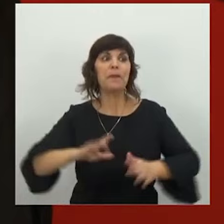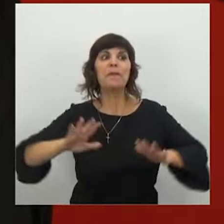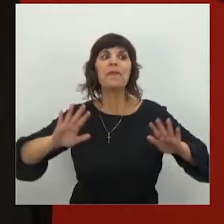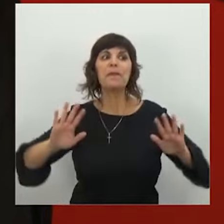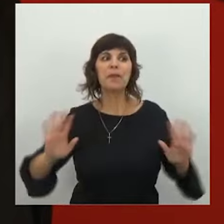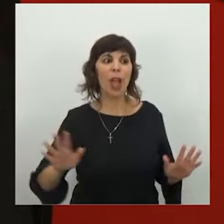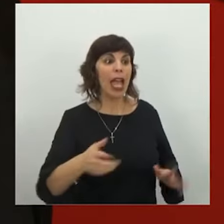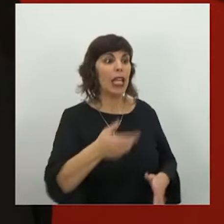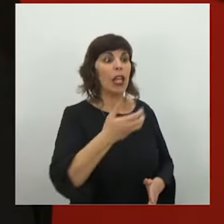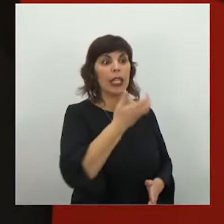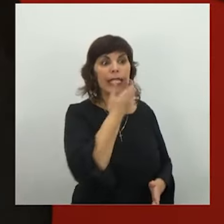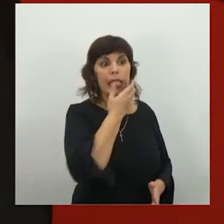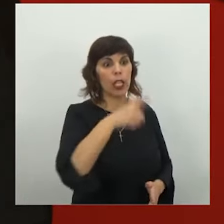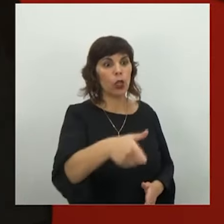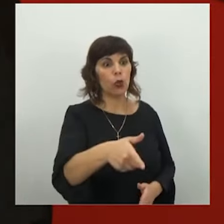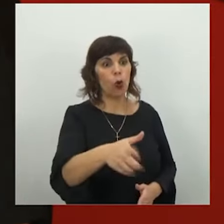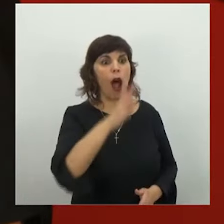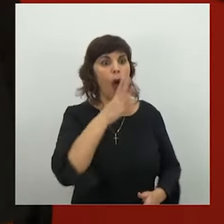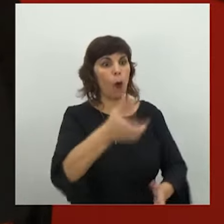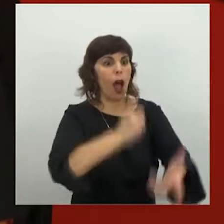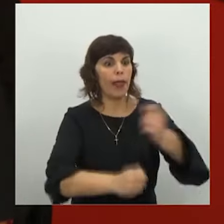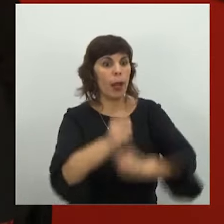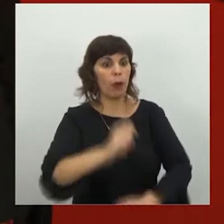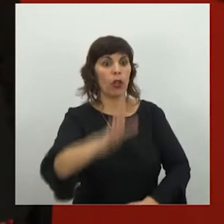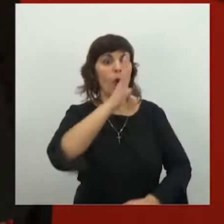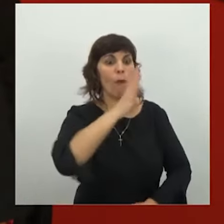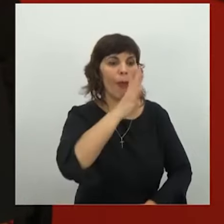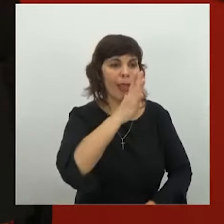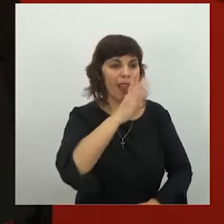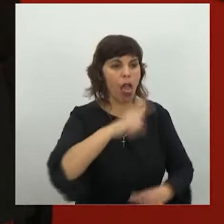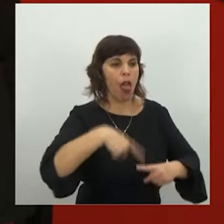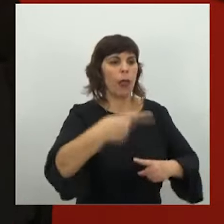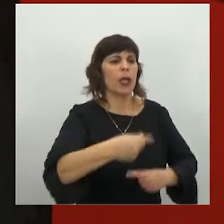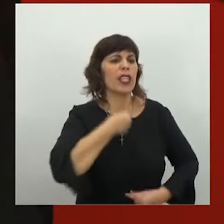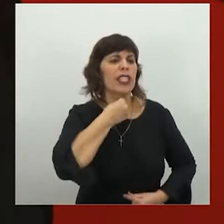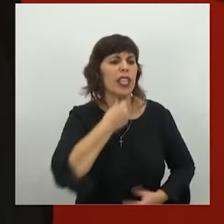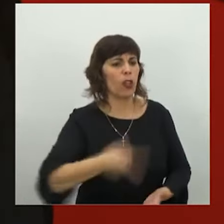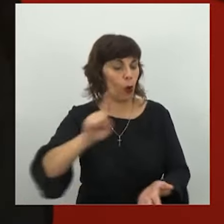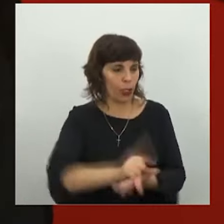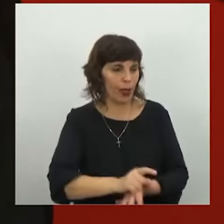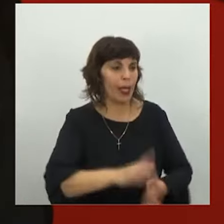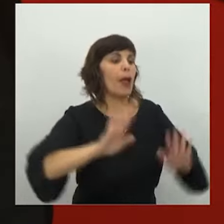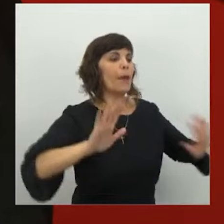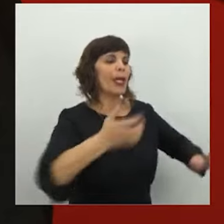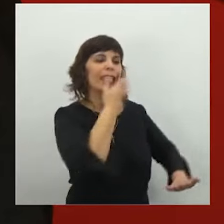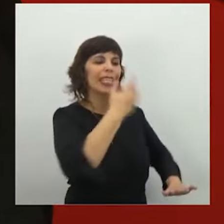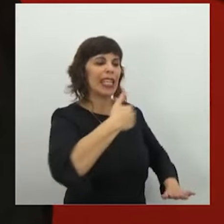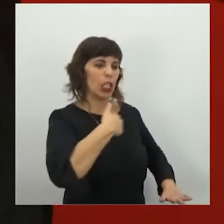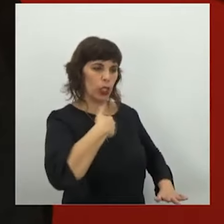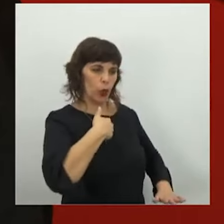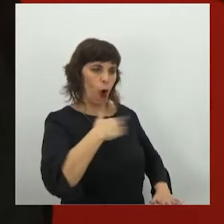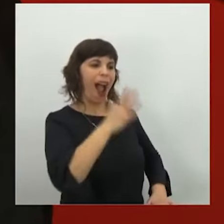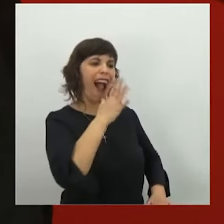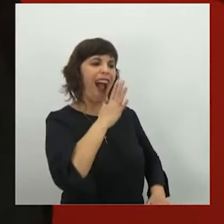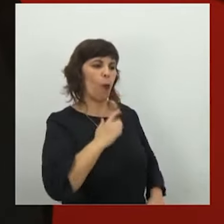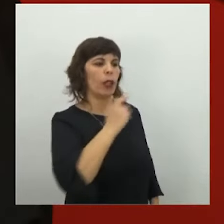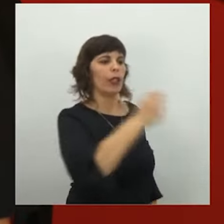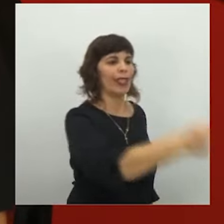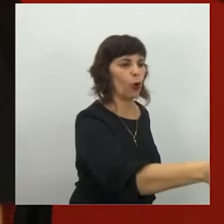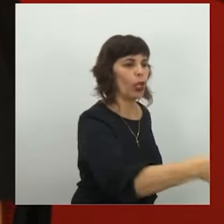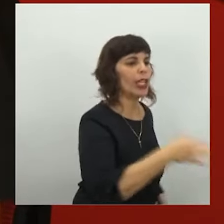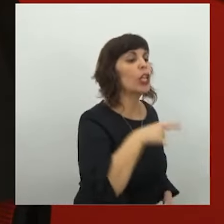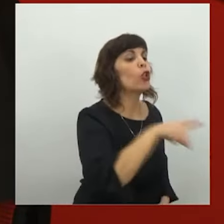Jesucristo, que si Él te da esa agua, jamás tendrás sed de la otra agua,